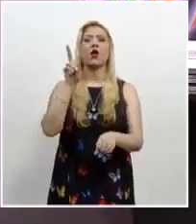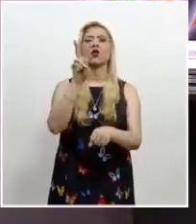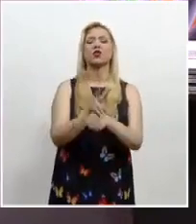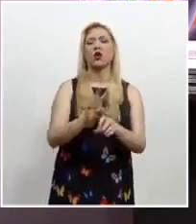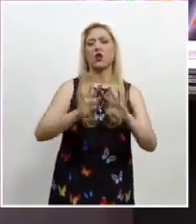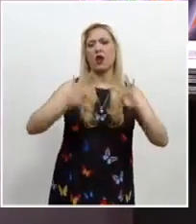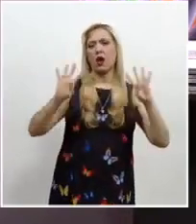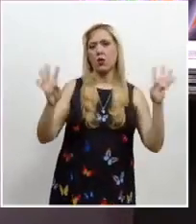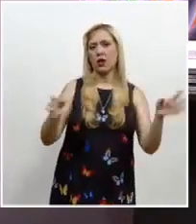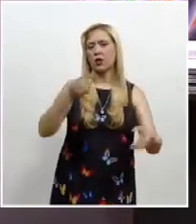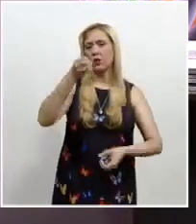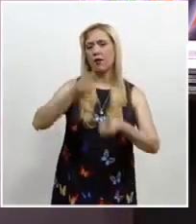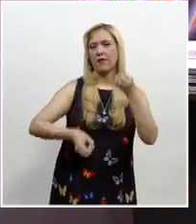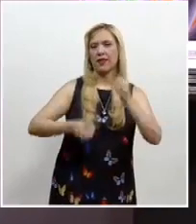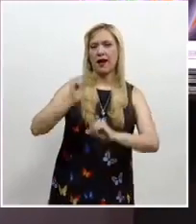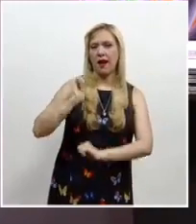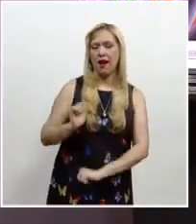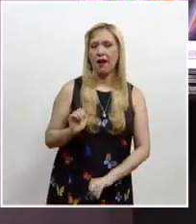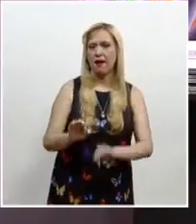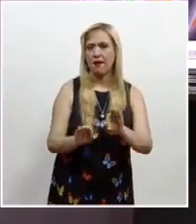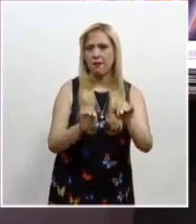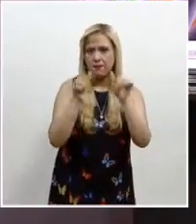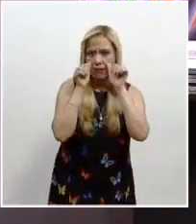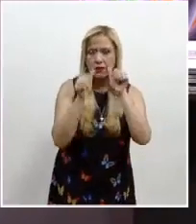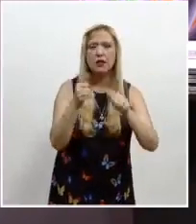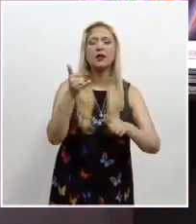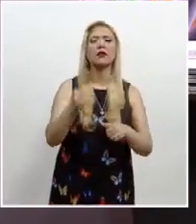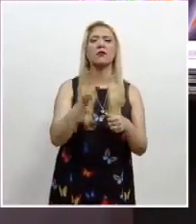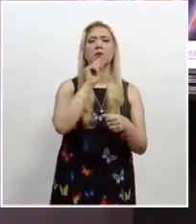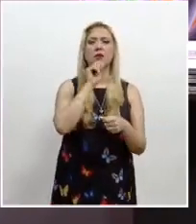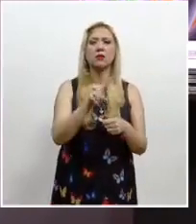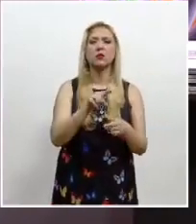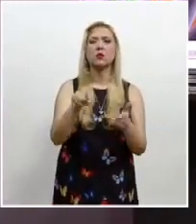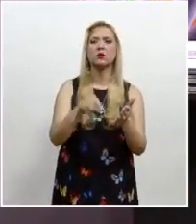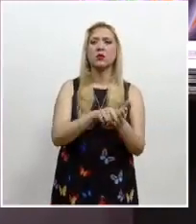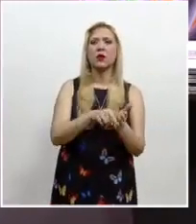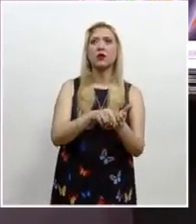Judicatura Federal. También consideramos, por ejemplo, adscripciones,